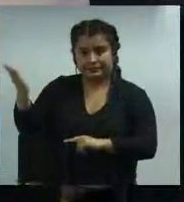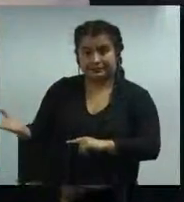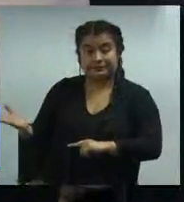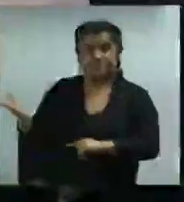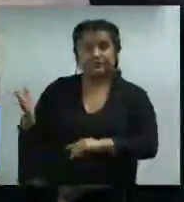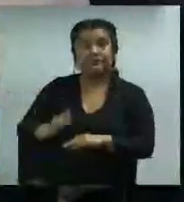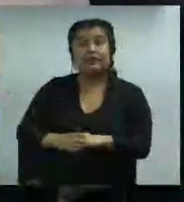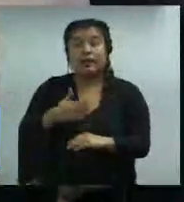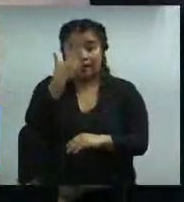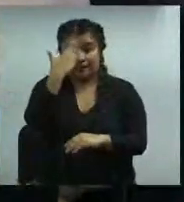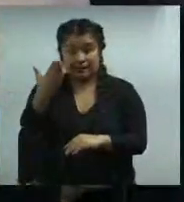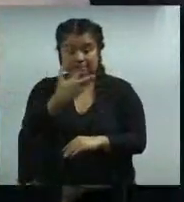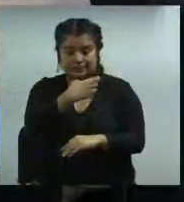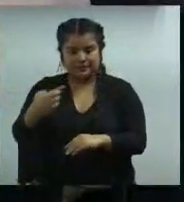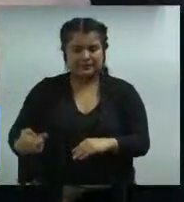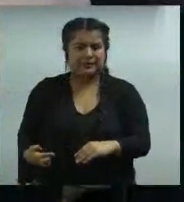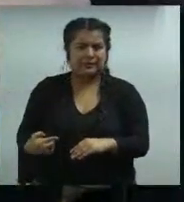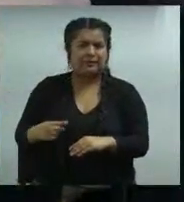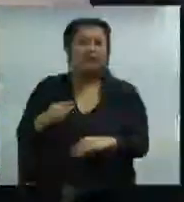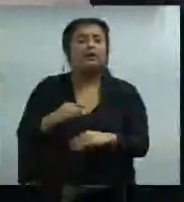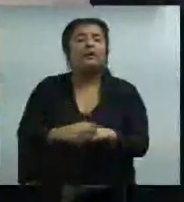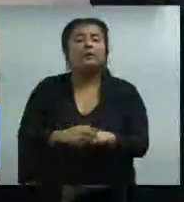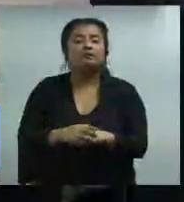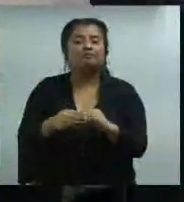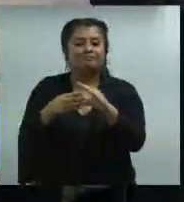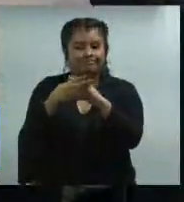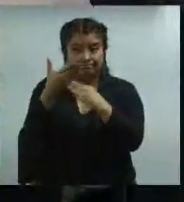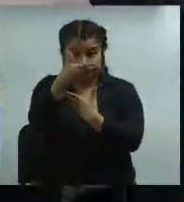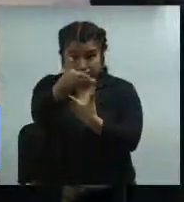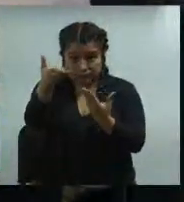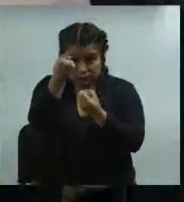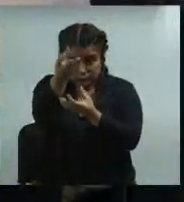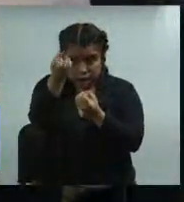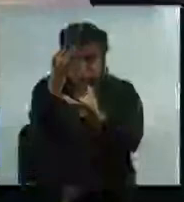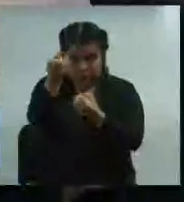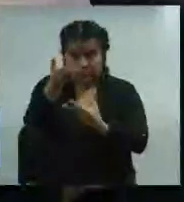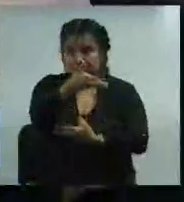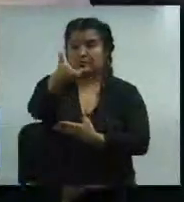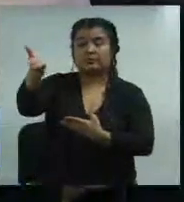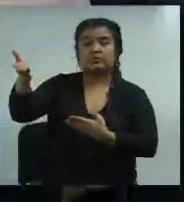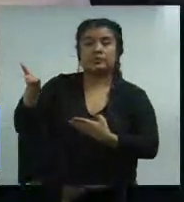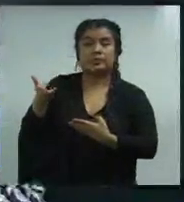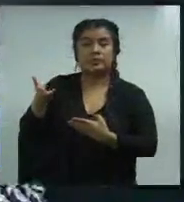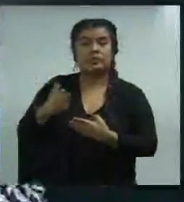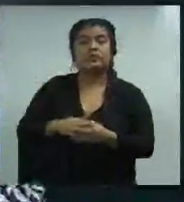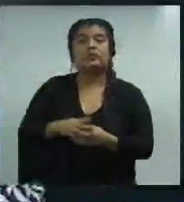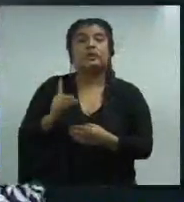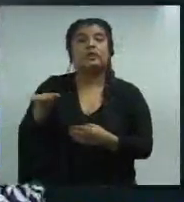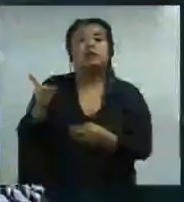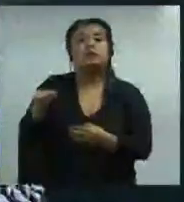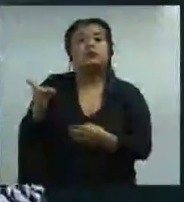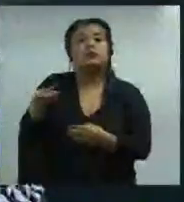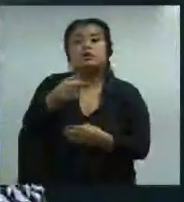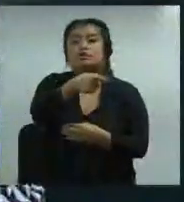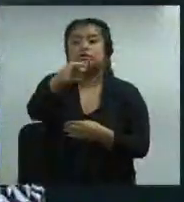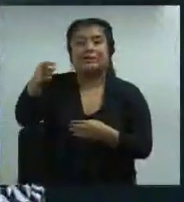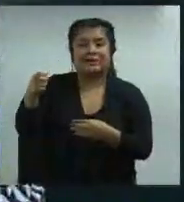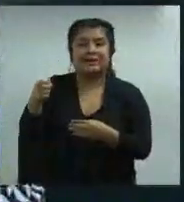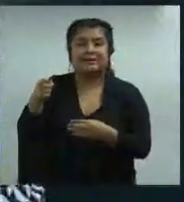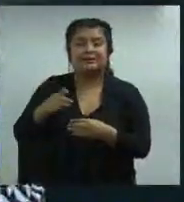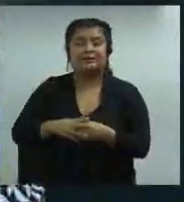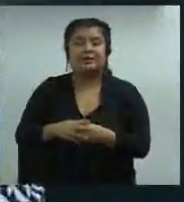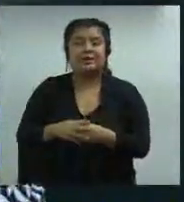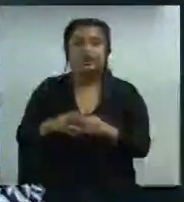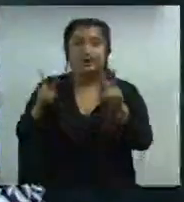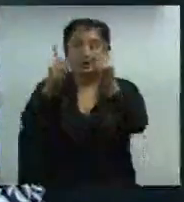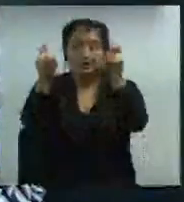Gracias, presidente. Solo rápidamente les quiero hacer de conocimiento a los compañeros diputados que el tema